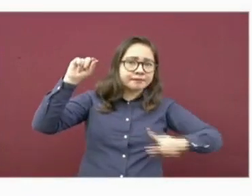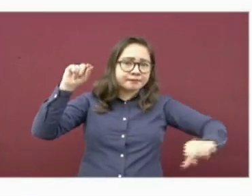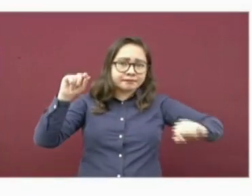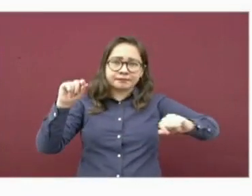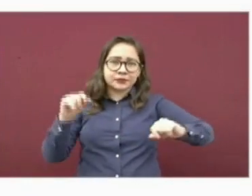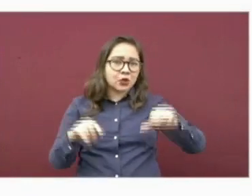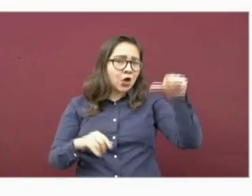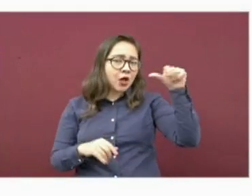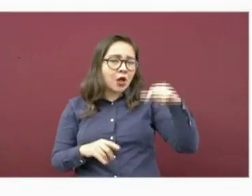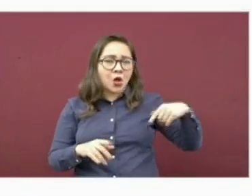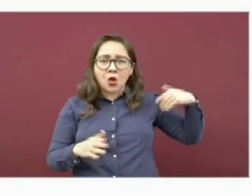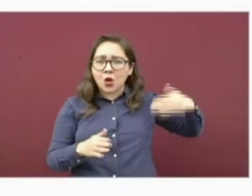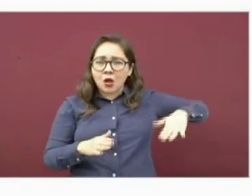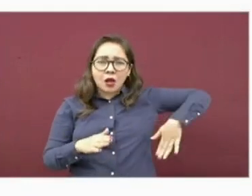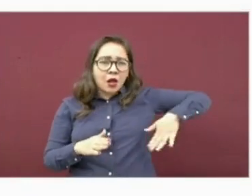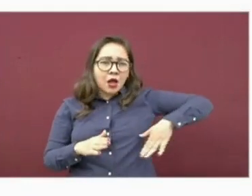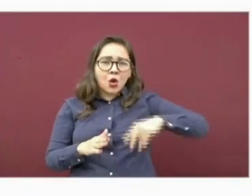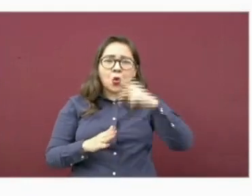el momento suman